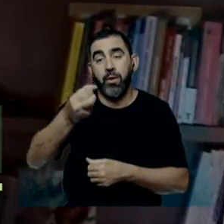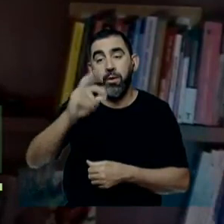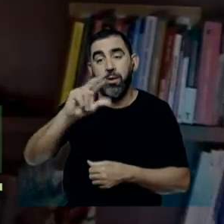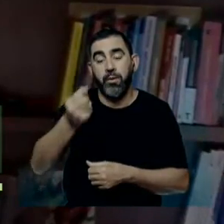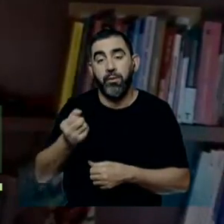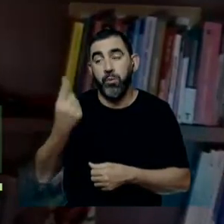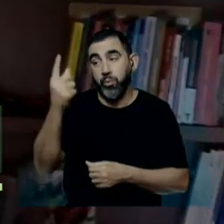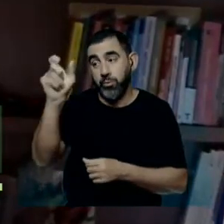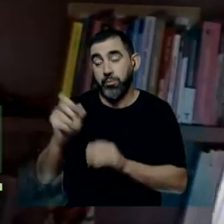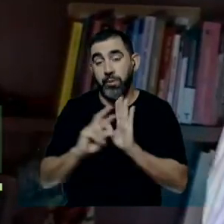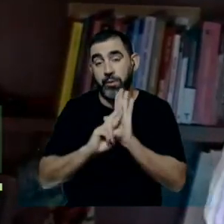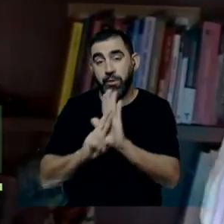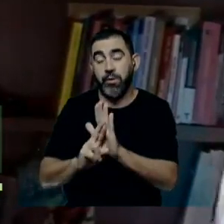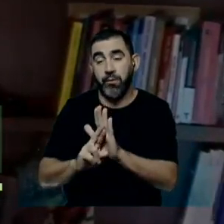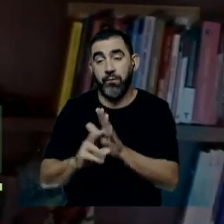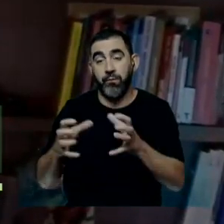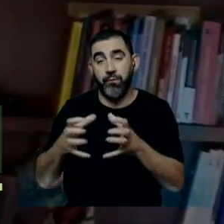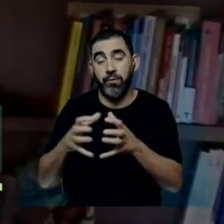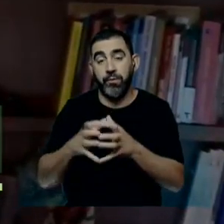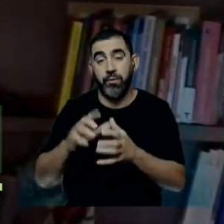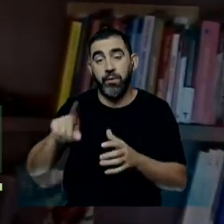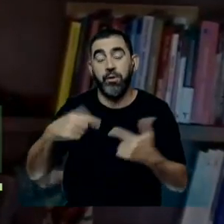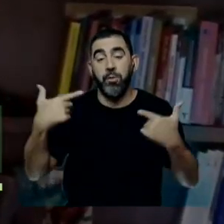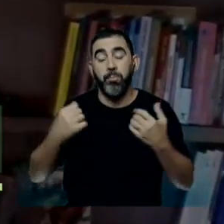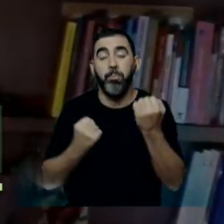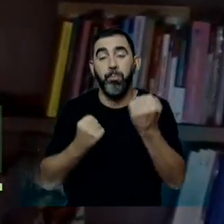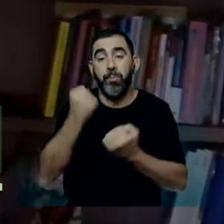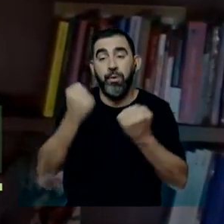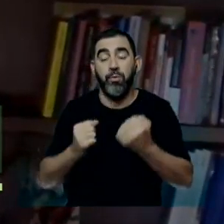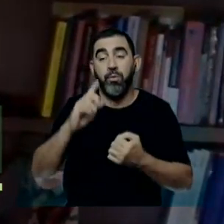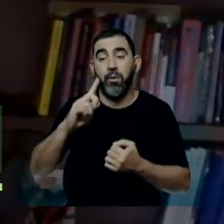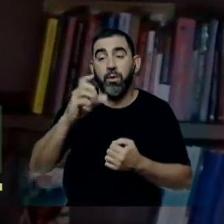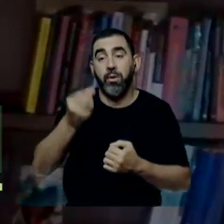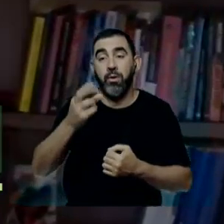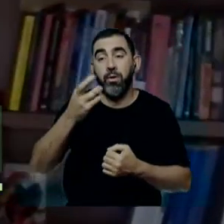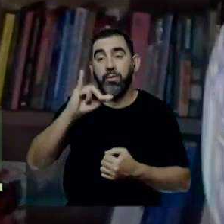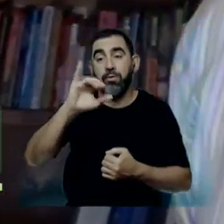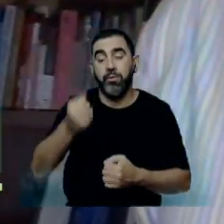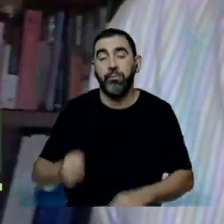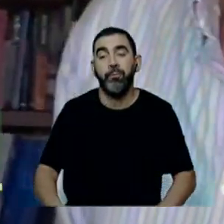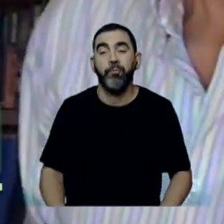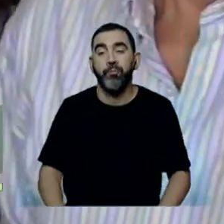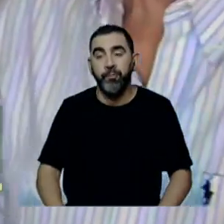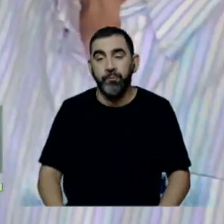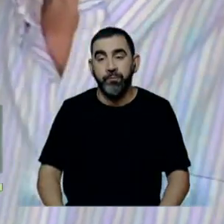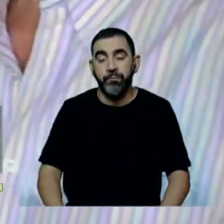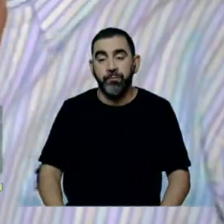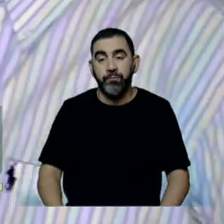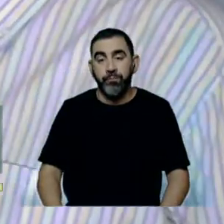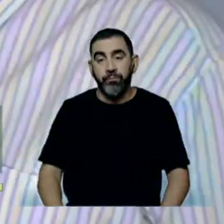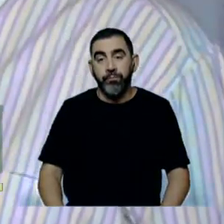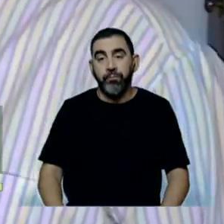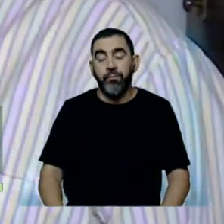estoy con uno de los referentes de plataforma, justamente con el ex ministro de Economía y ex director de la OPP, con Álvaro García, para conocer, García, justamente primero,